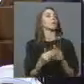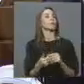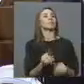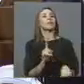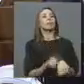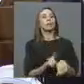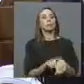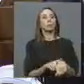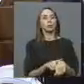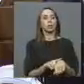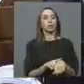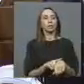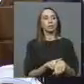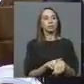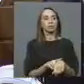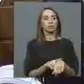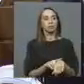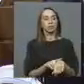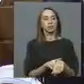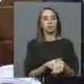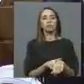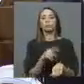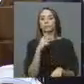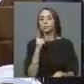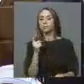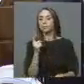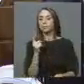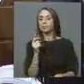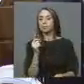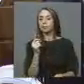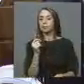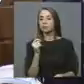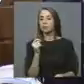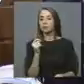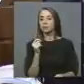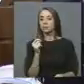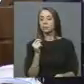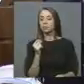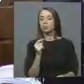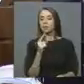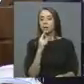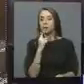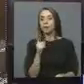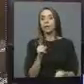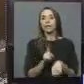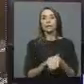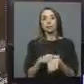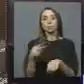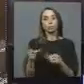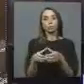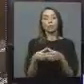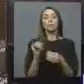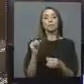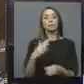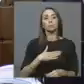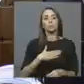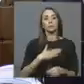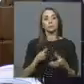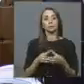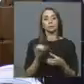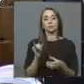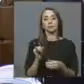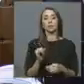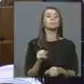a tomar un poquito más presión va a ocupar perdón va a ocupar el tiempo de su bancada contra mi bancada perfecto